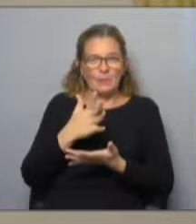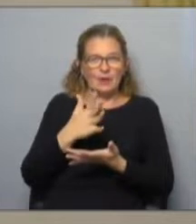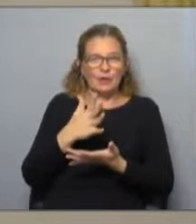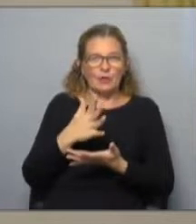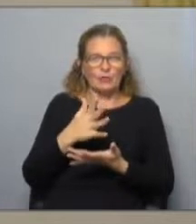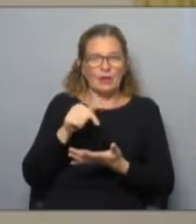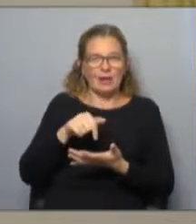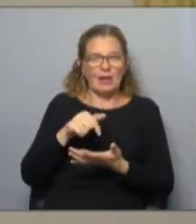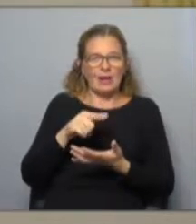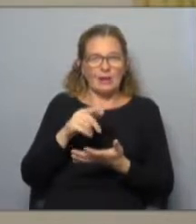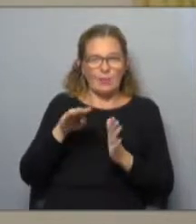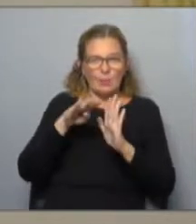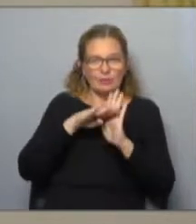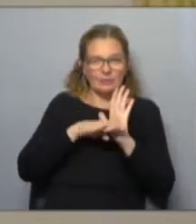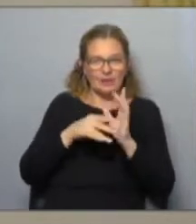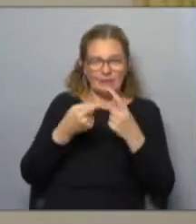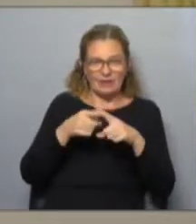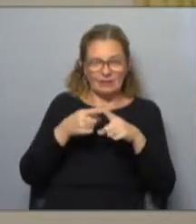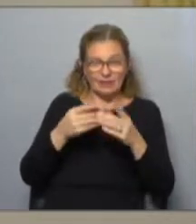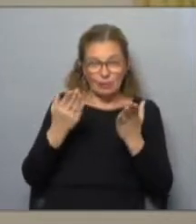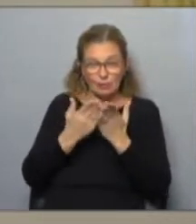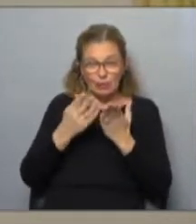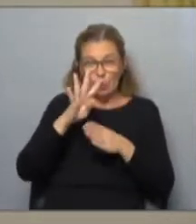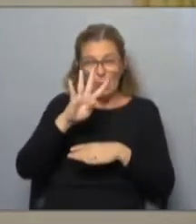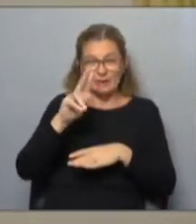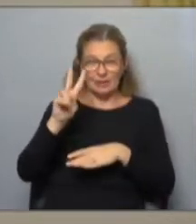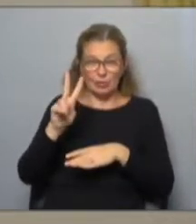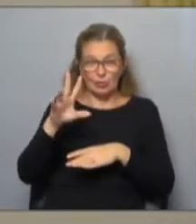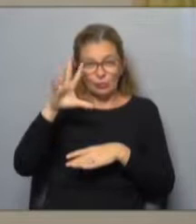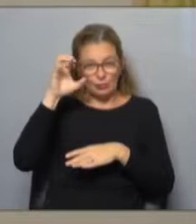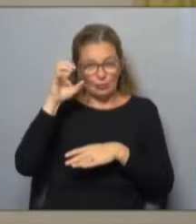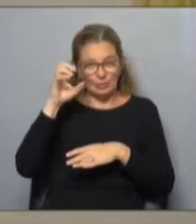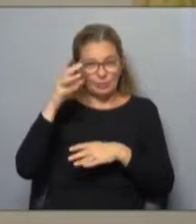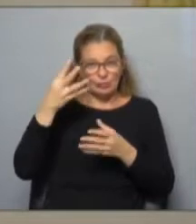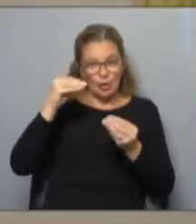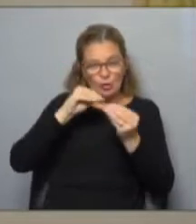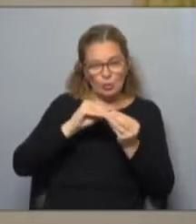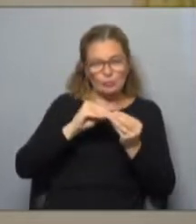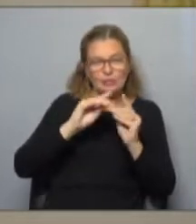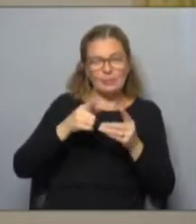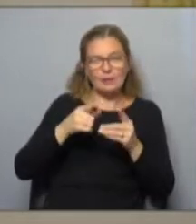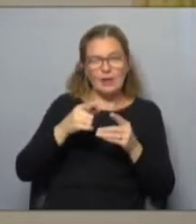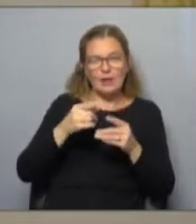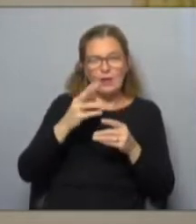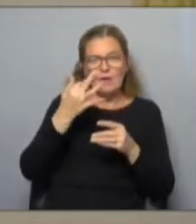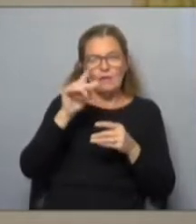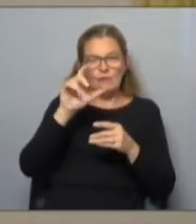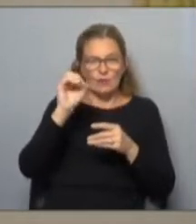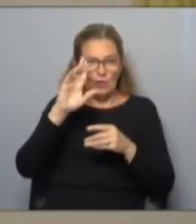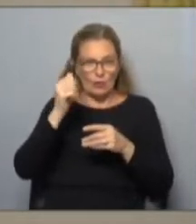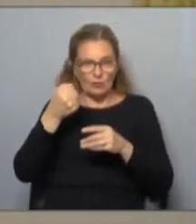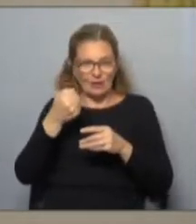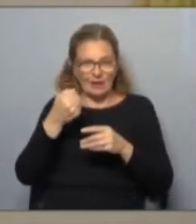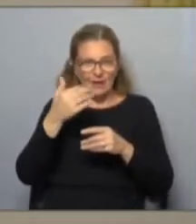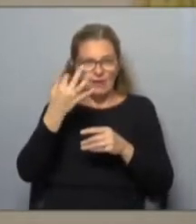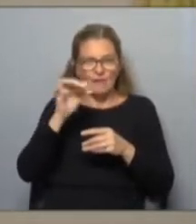listadas, porque hay varias que se están estudiando todavía, son 42, si mal no recuerdo, eso incluye también especies de flora, porque bueno, en a